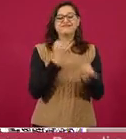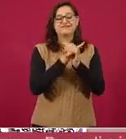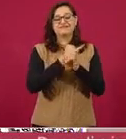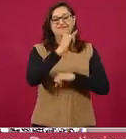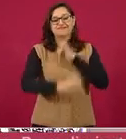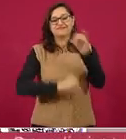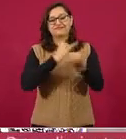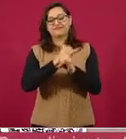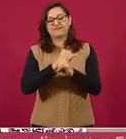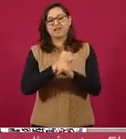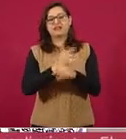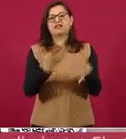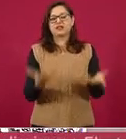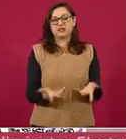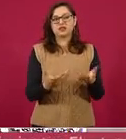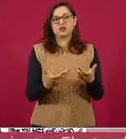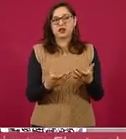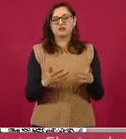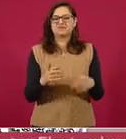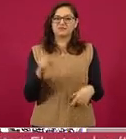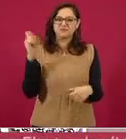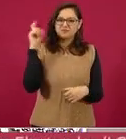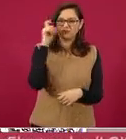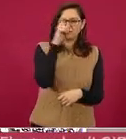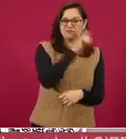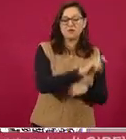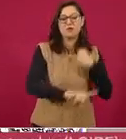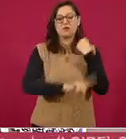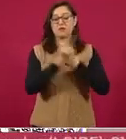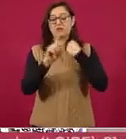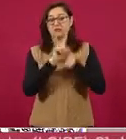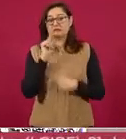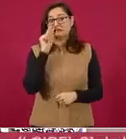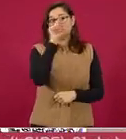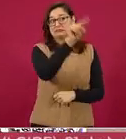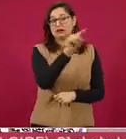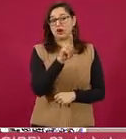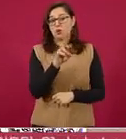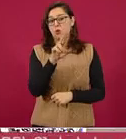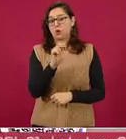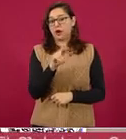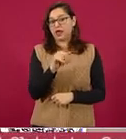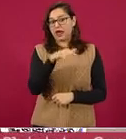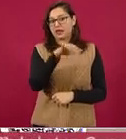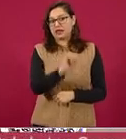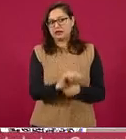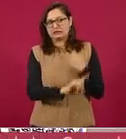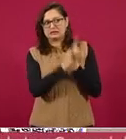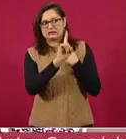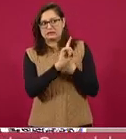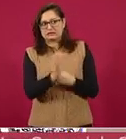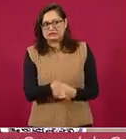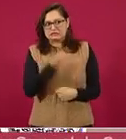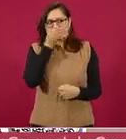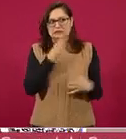y con corte el día 10 de febrero, el precio promedio de la mezcla mexicana de